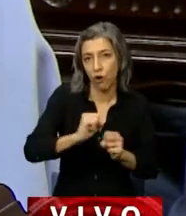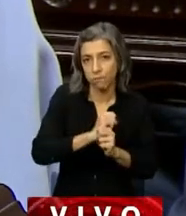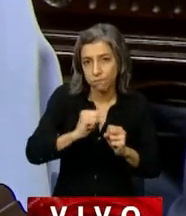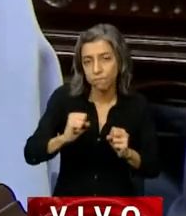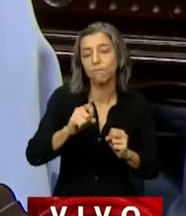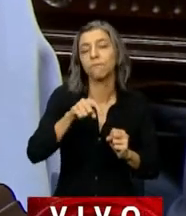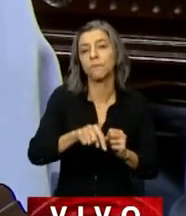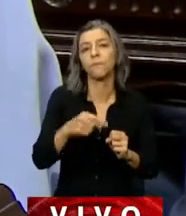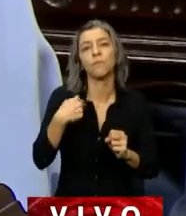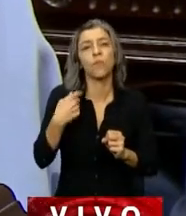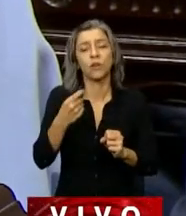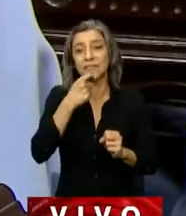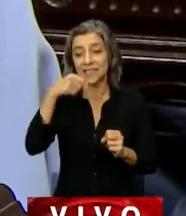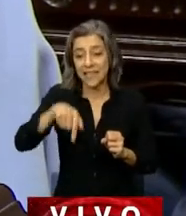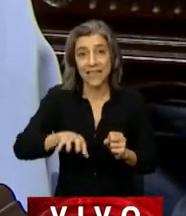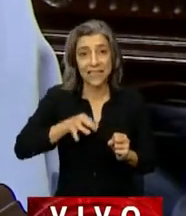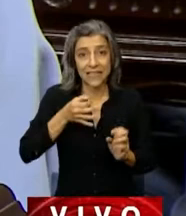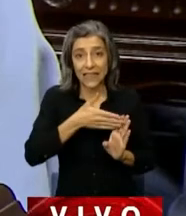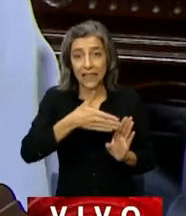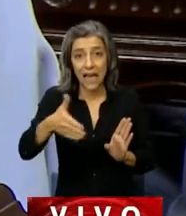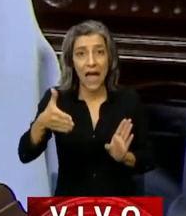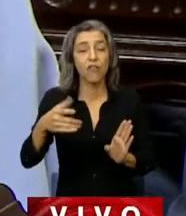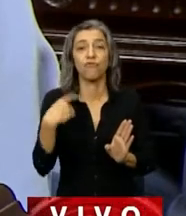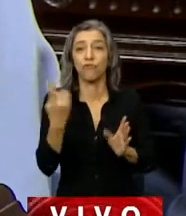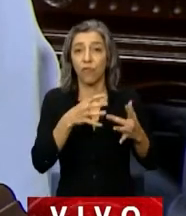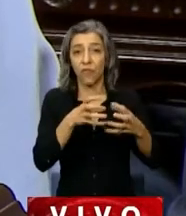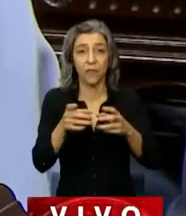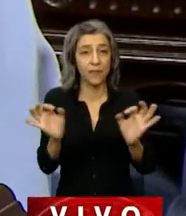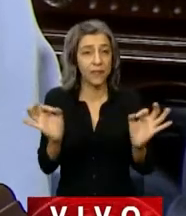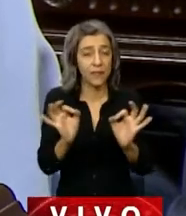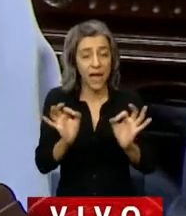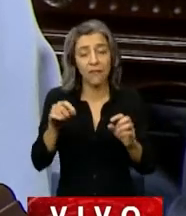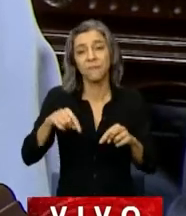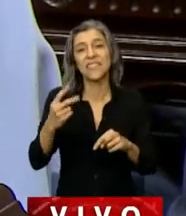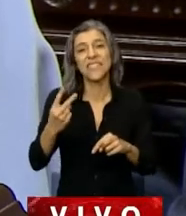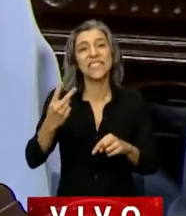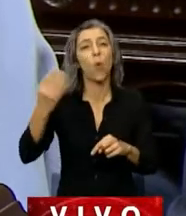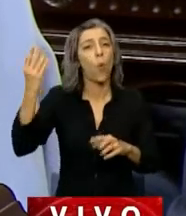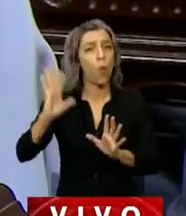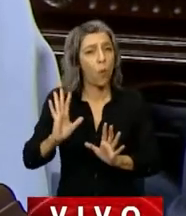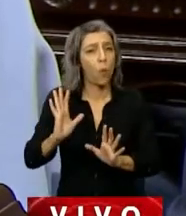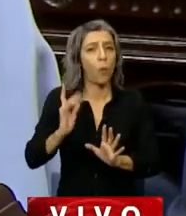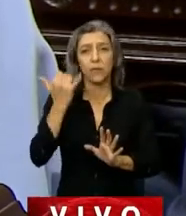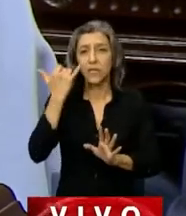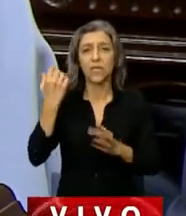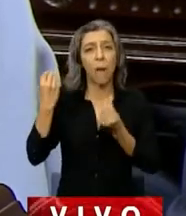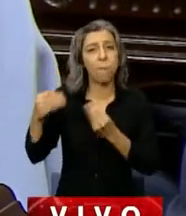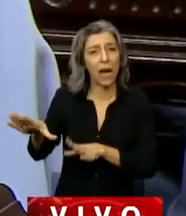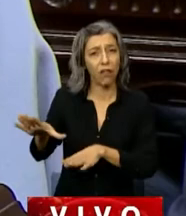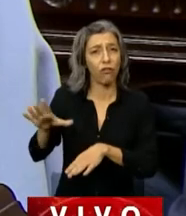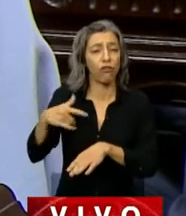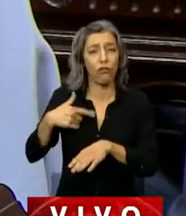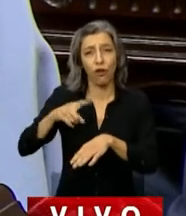en lo que queda de este año iba a perder por segunda vez estado parlamentario en esta Cámara.